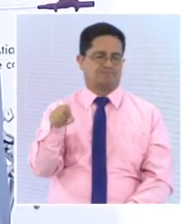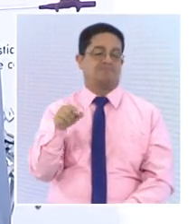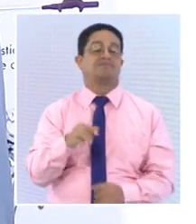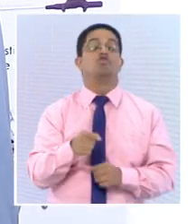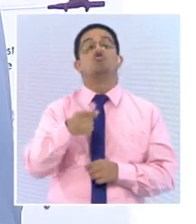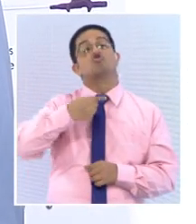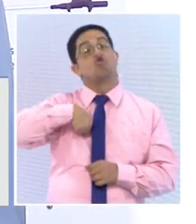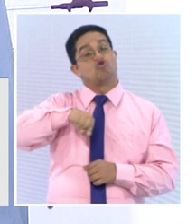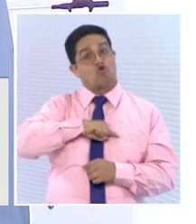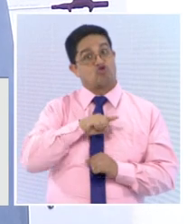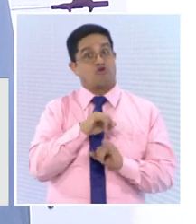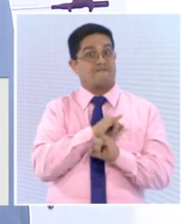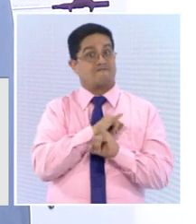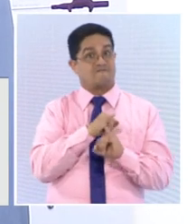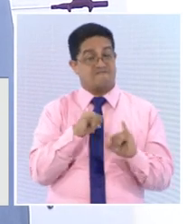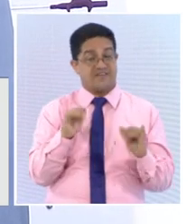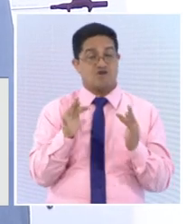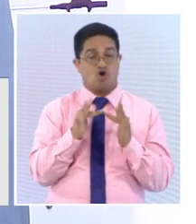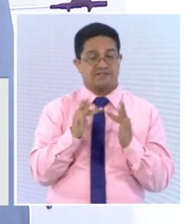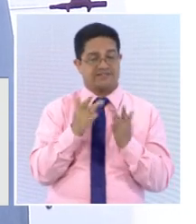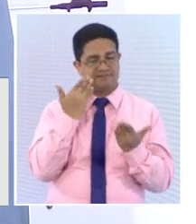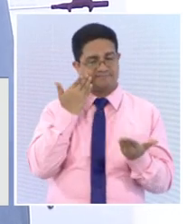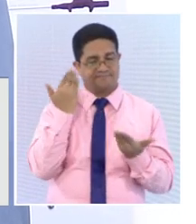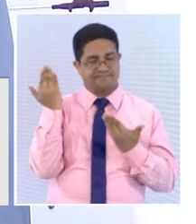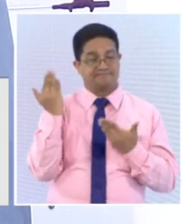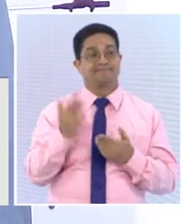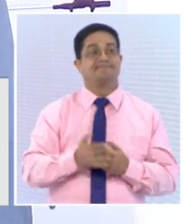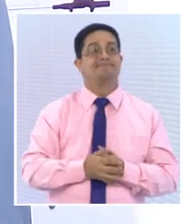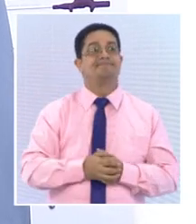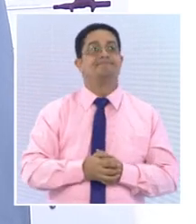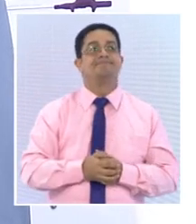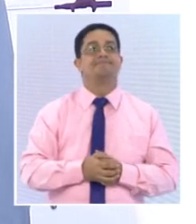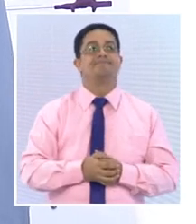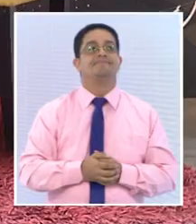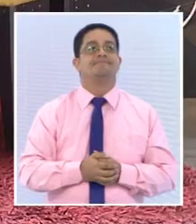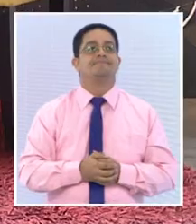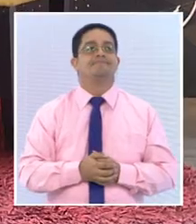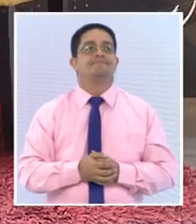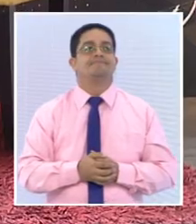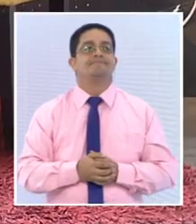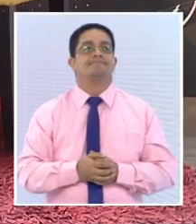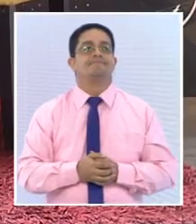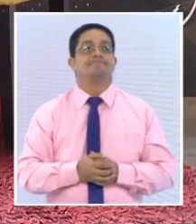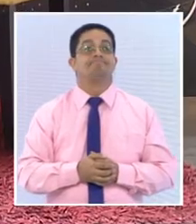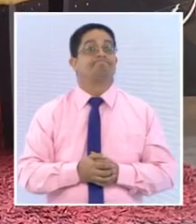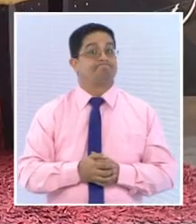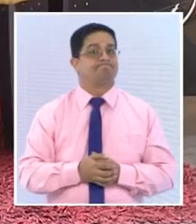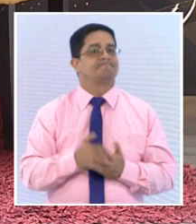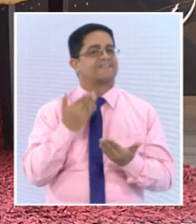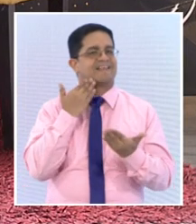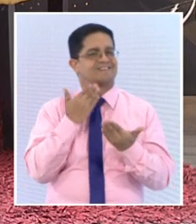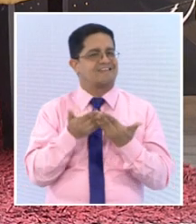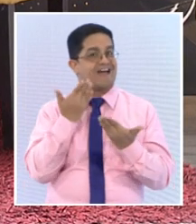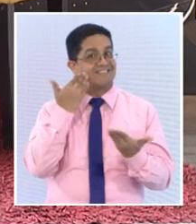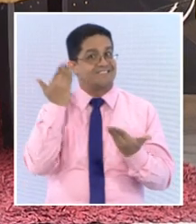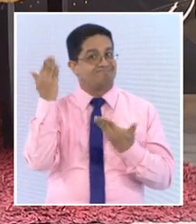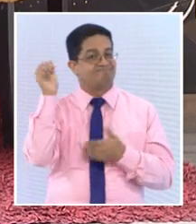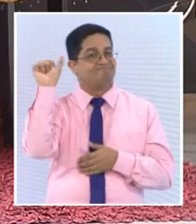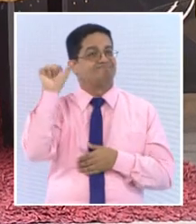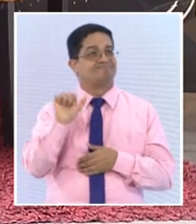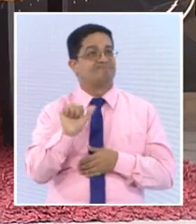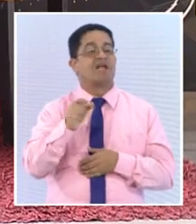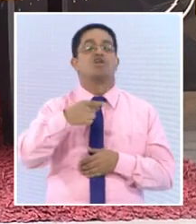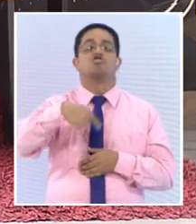Nosotros, con esta información, a esta hora retornamos el contacto al estudio. Adelante. José Francisco, gracias por este contacto.